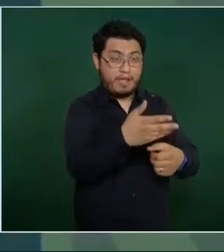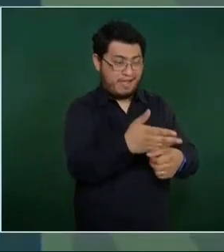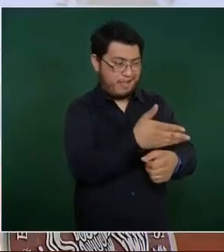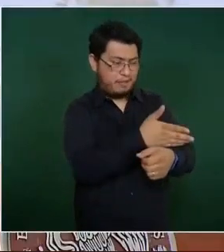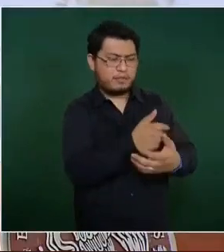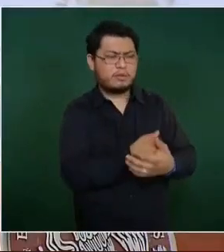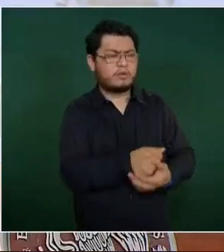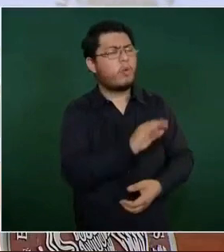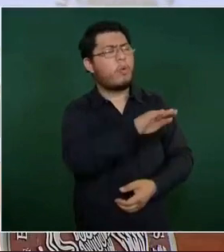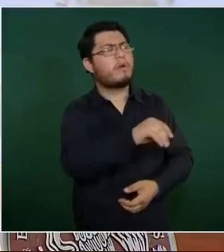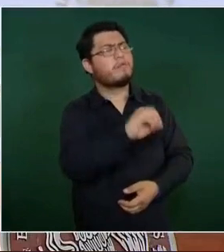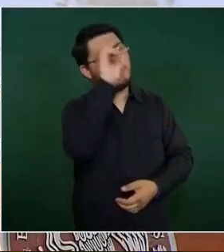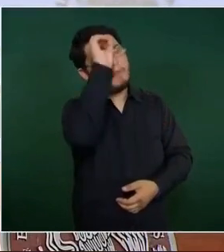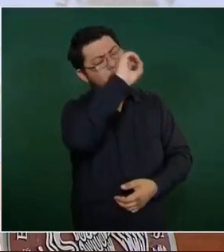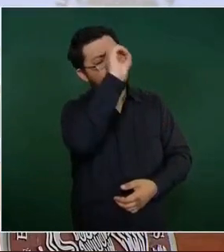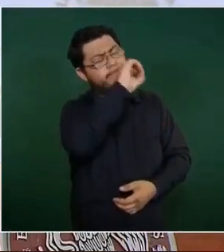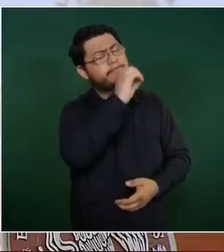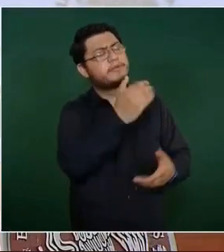qué opinan,